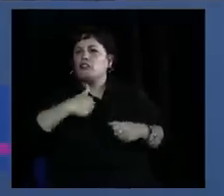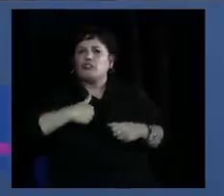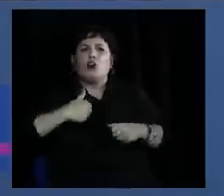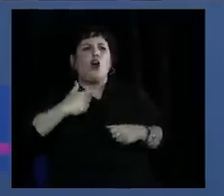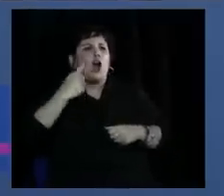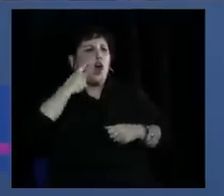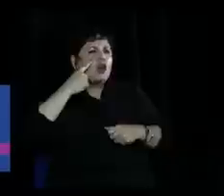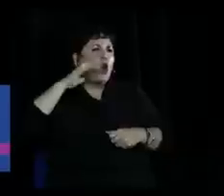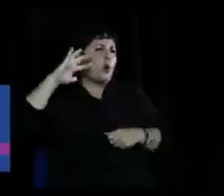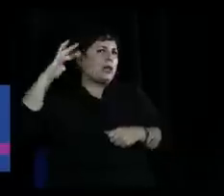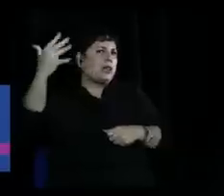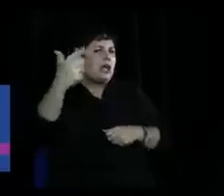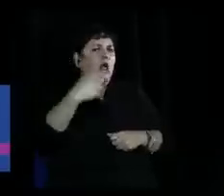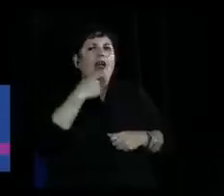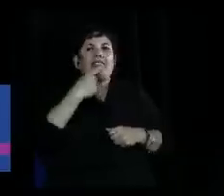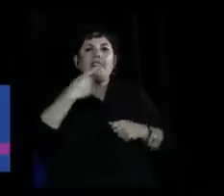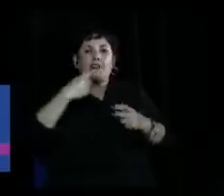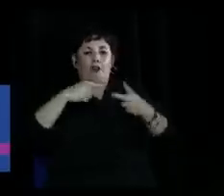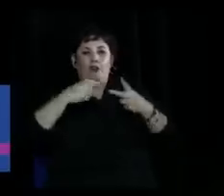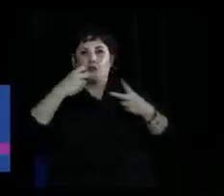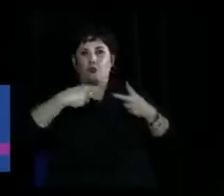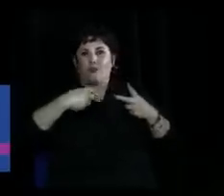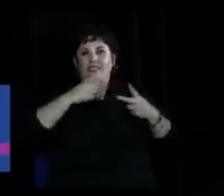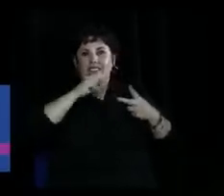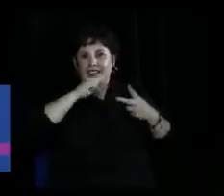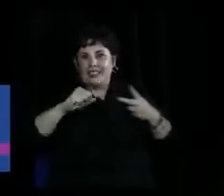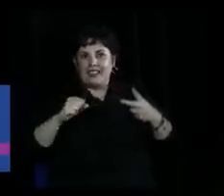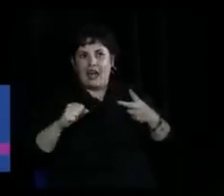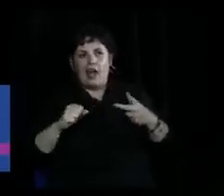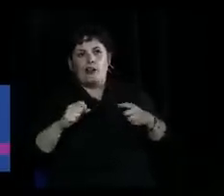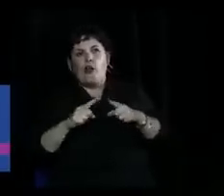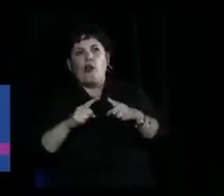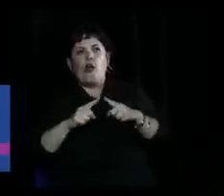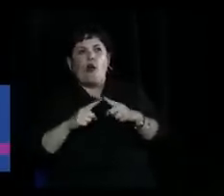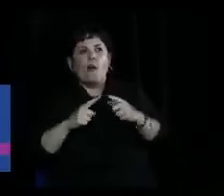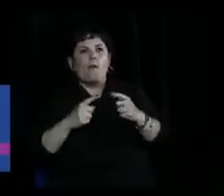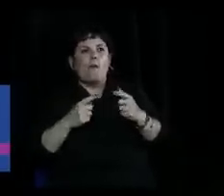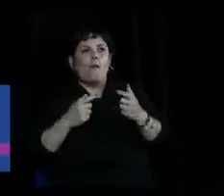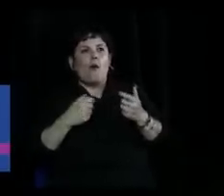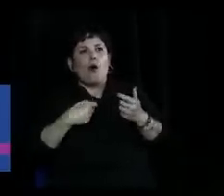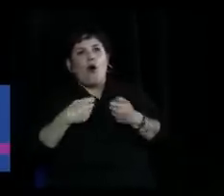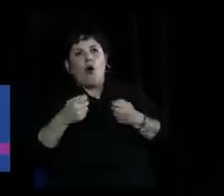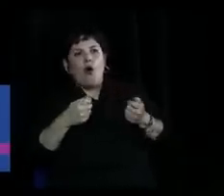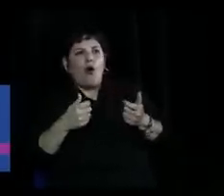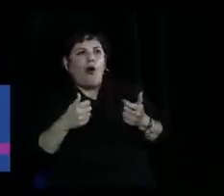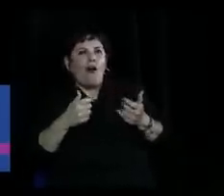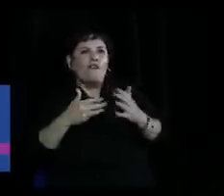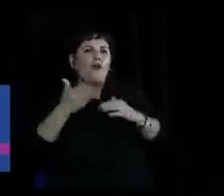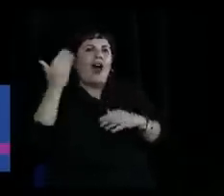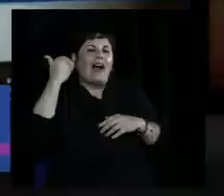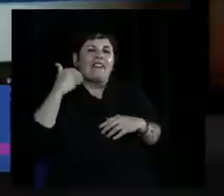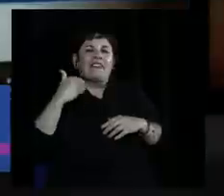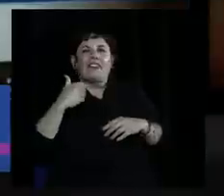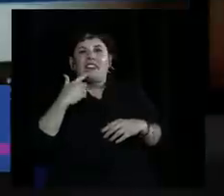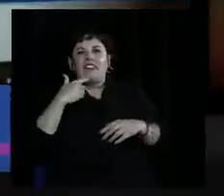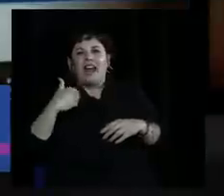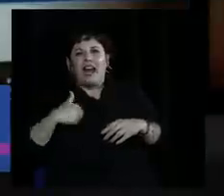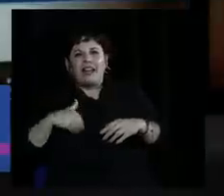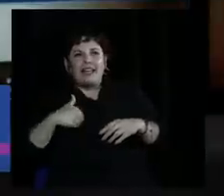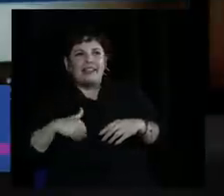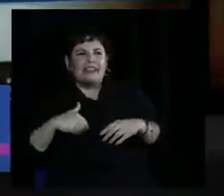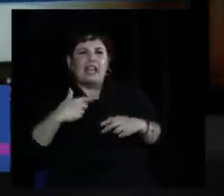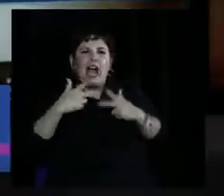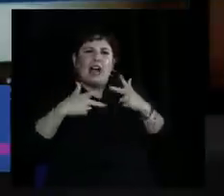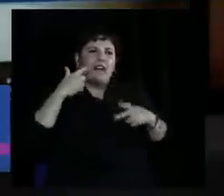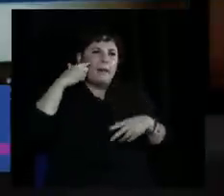el interior, etc. O sea, es el puntero, financiar punteros, como se acuerdan que en Argentina hablaban de eso, de los planes.